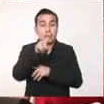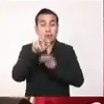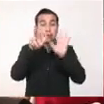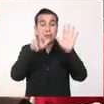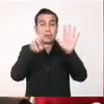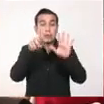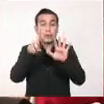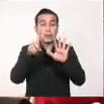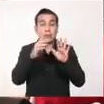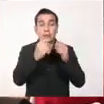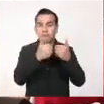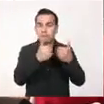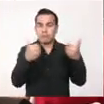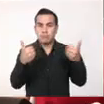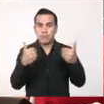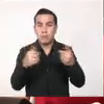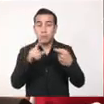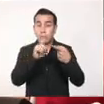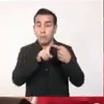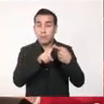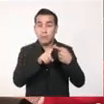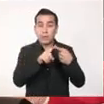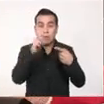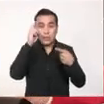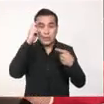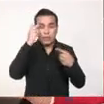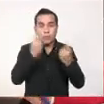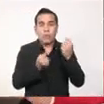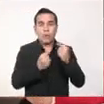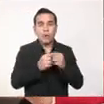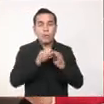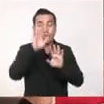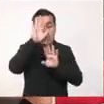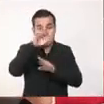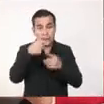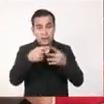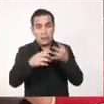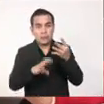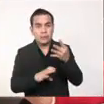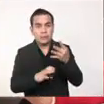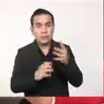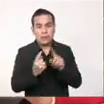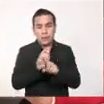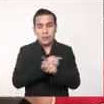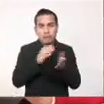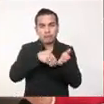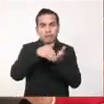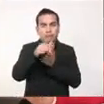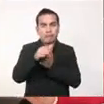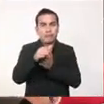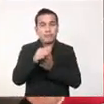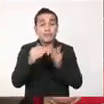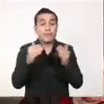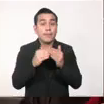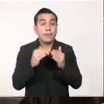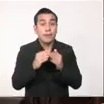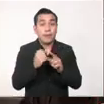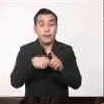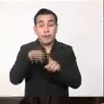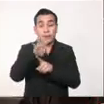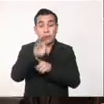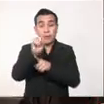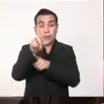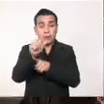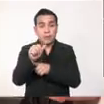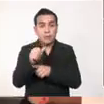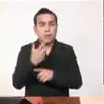186 tiene 2 vertientes. Una, la competencia que le da la sala de declarar o destituir magistrados y destituir